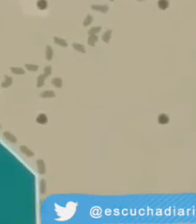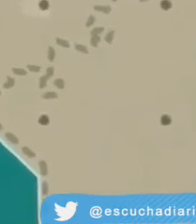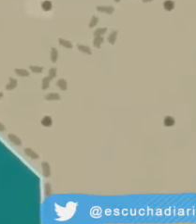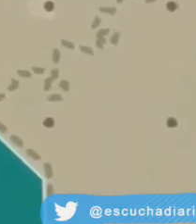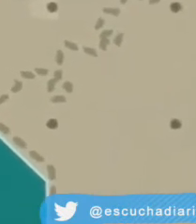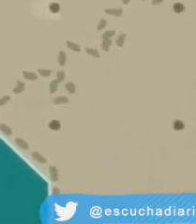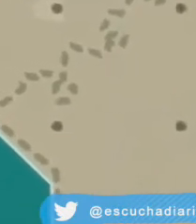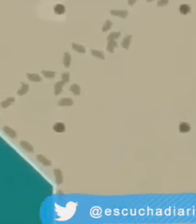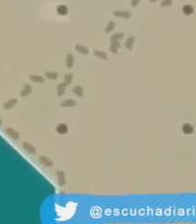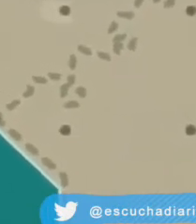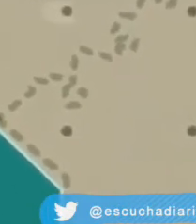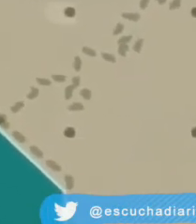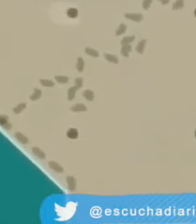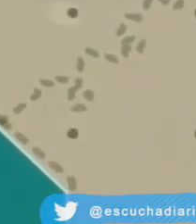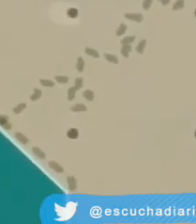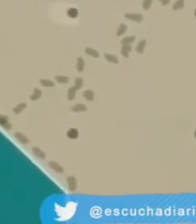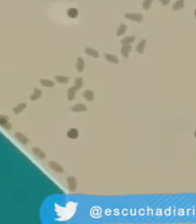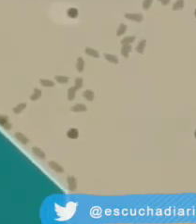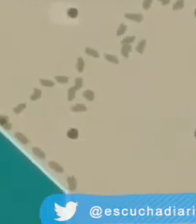Calquiní.